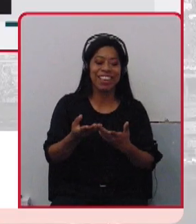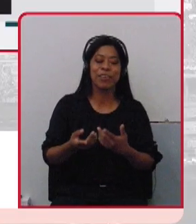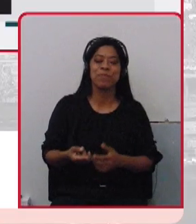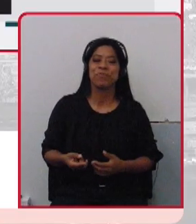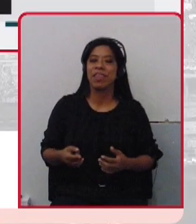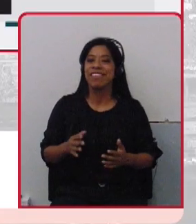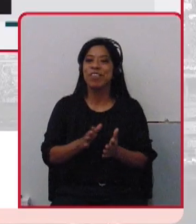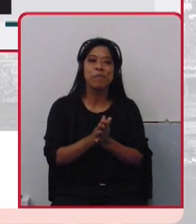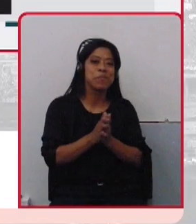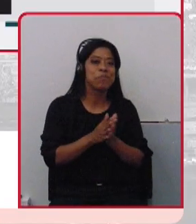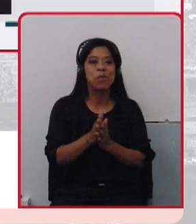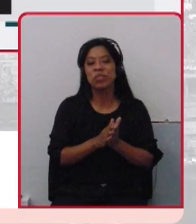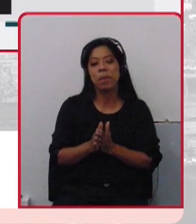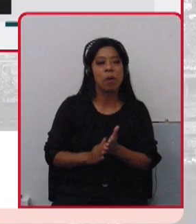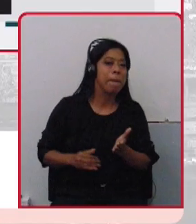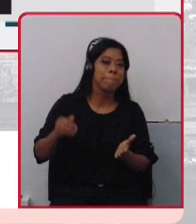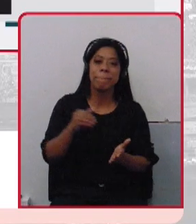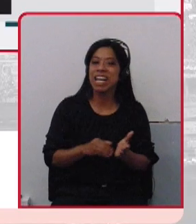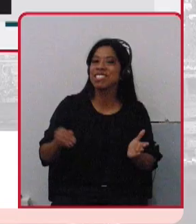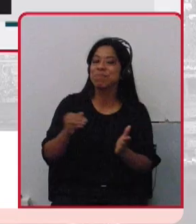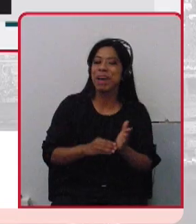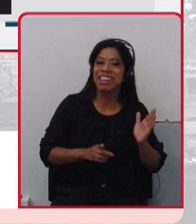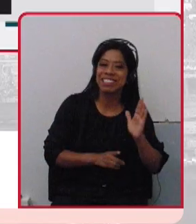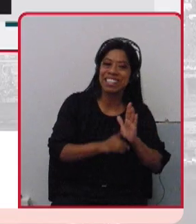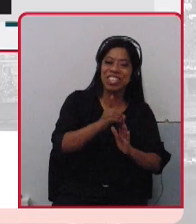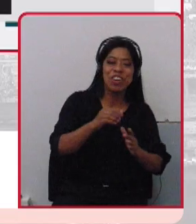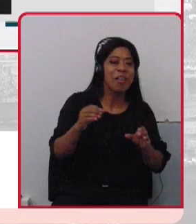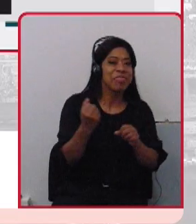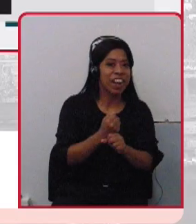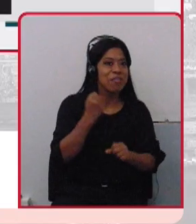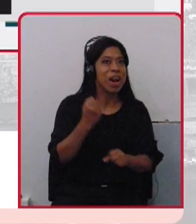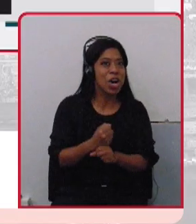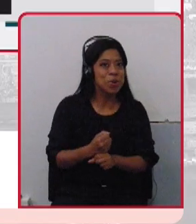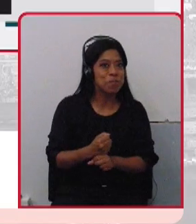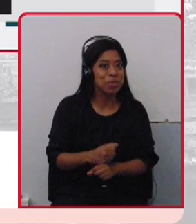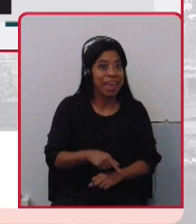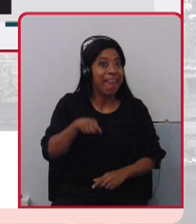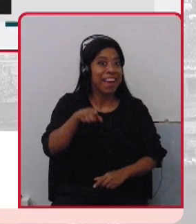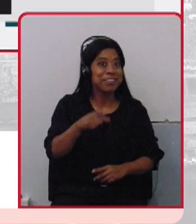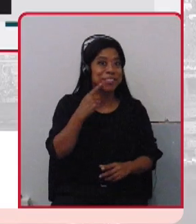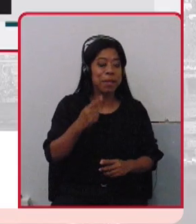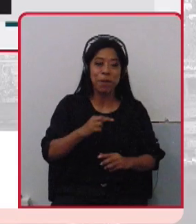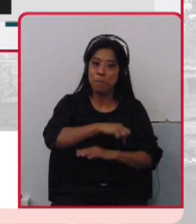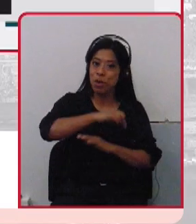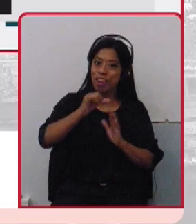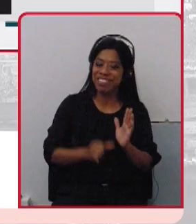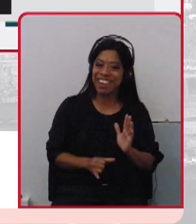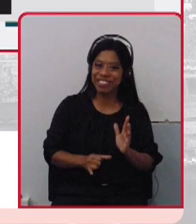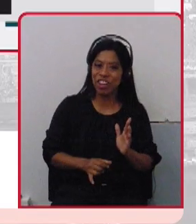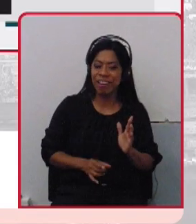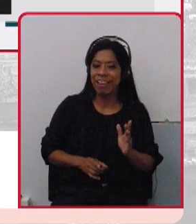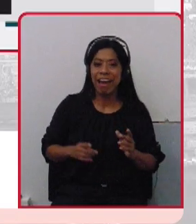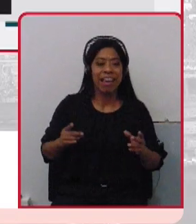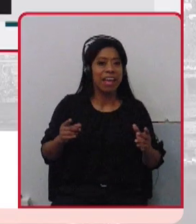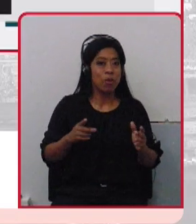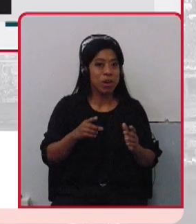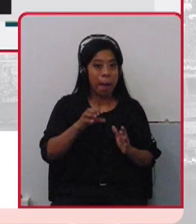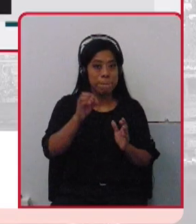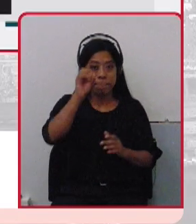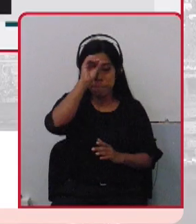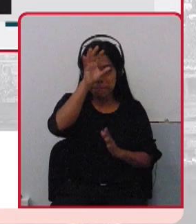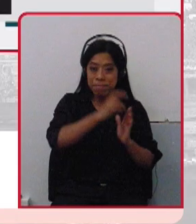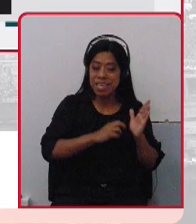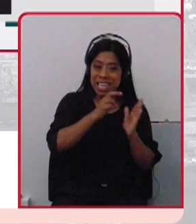me motivó a seguir desarrollando esta propuesta. Cabe mencionar que este proyecto no se desarrolló en una minera en